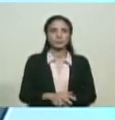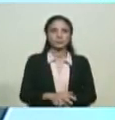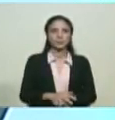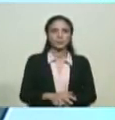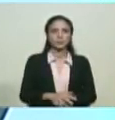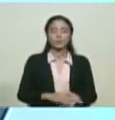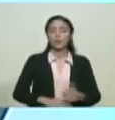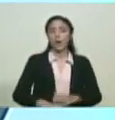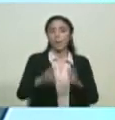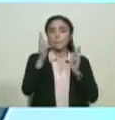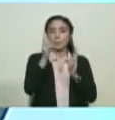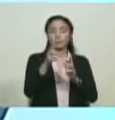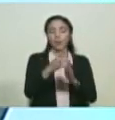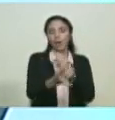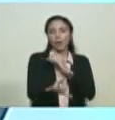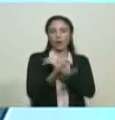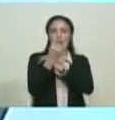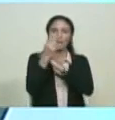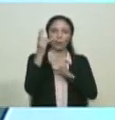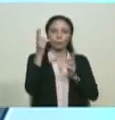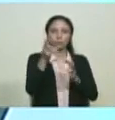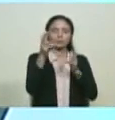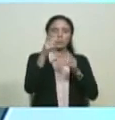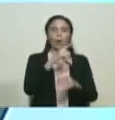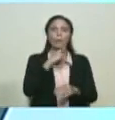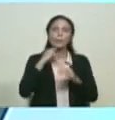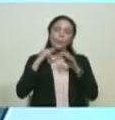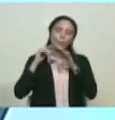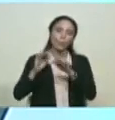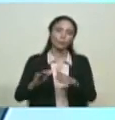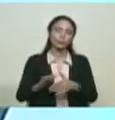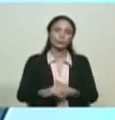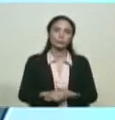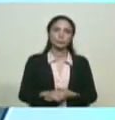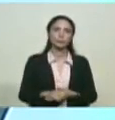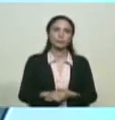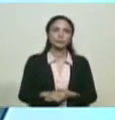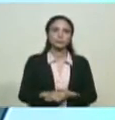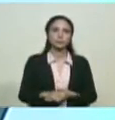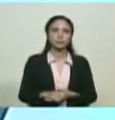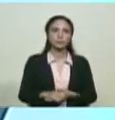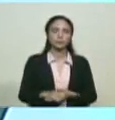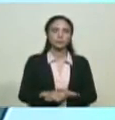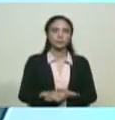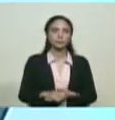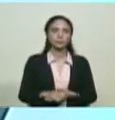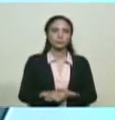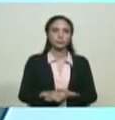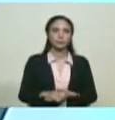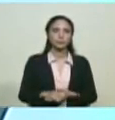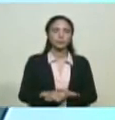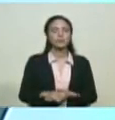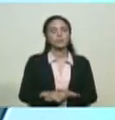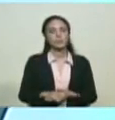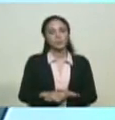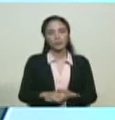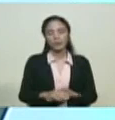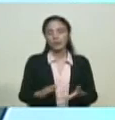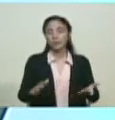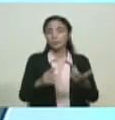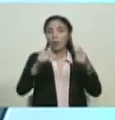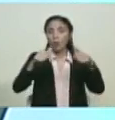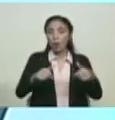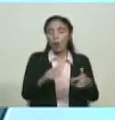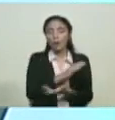bala traidora que acabó con las esperanzas de nuestro continente y la esperanza de nuestro libertador hoy